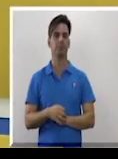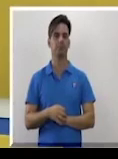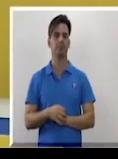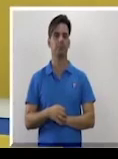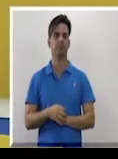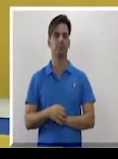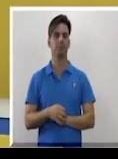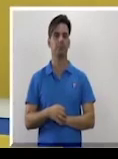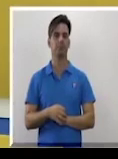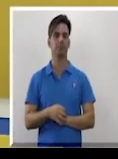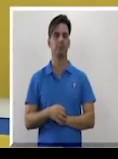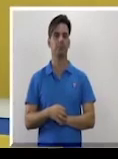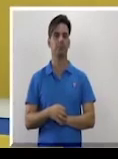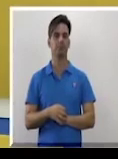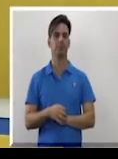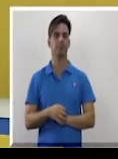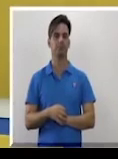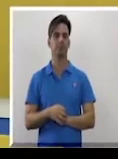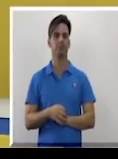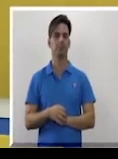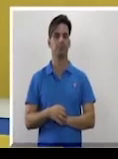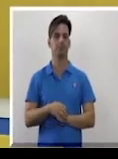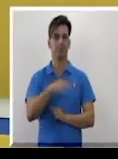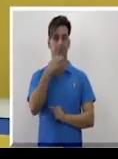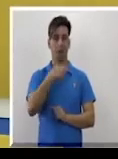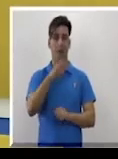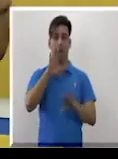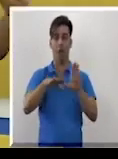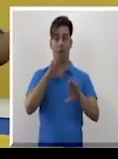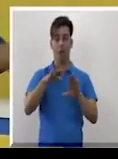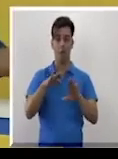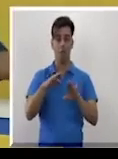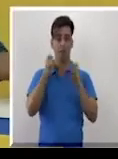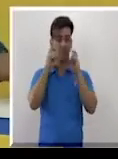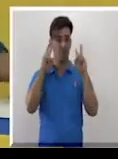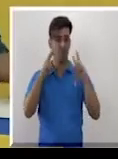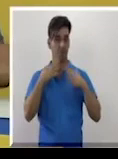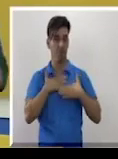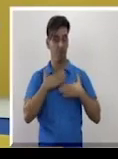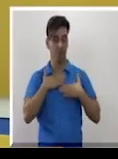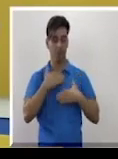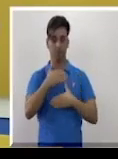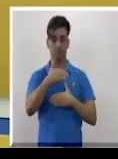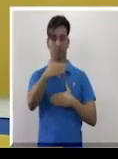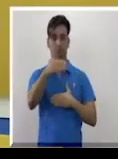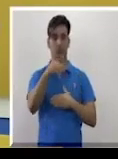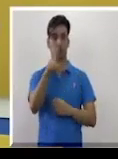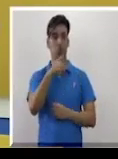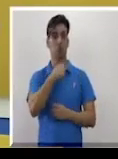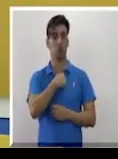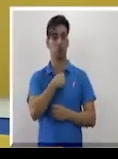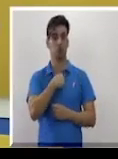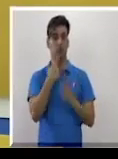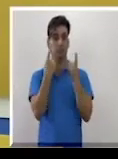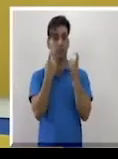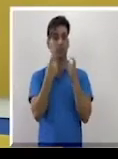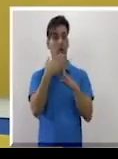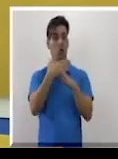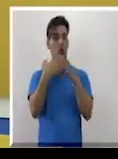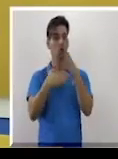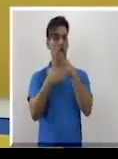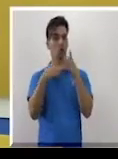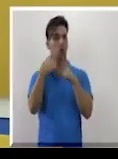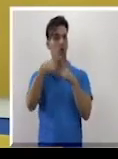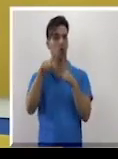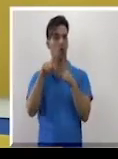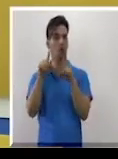veces para construir una determinada pieza lo hacemos a partir del material de otra y